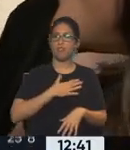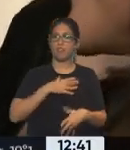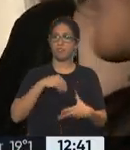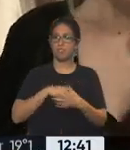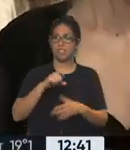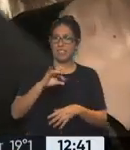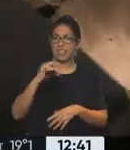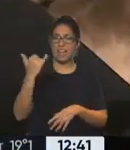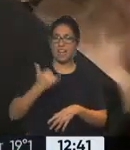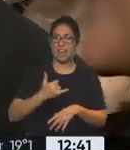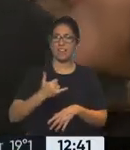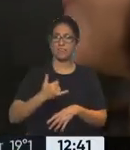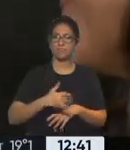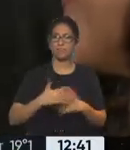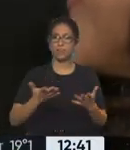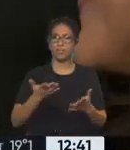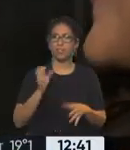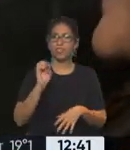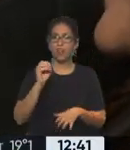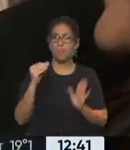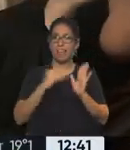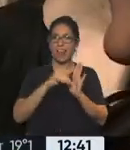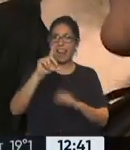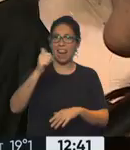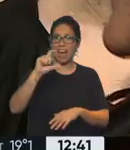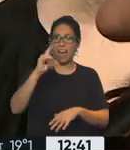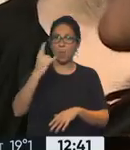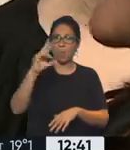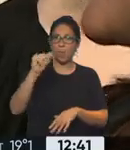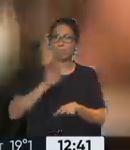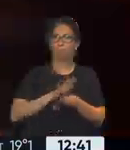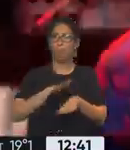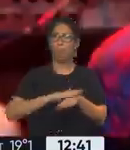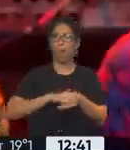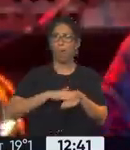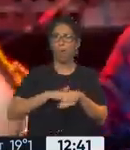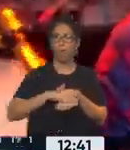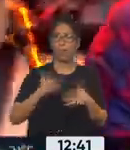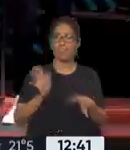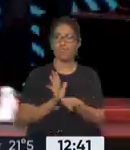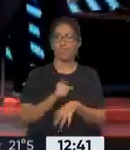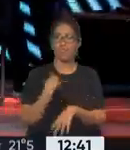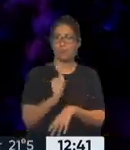este disco, por eso también se llama La Cura, que es un poco lo que significaba para nosotros en ese momento.